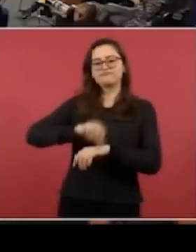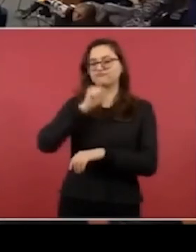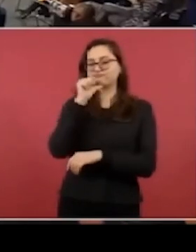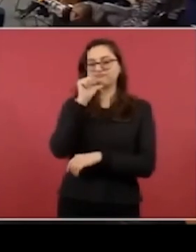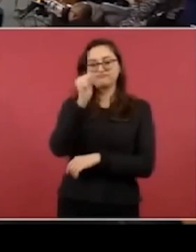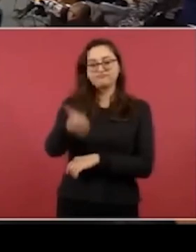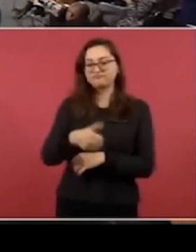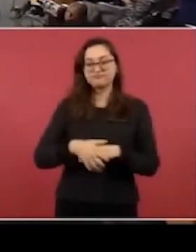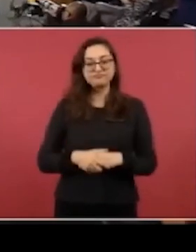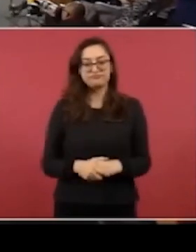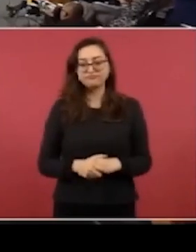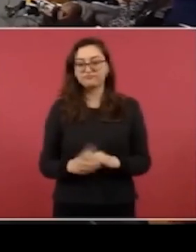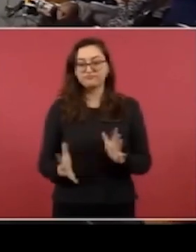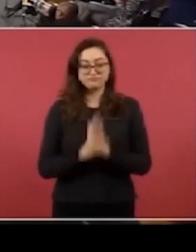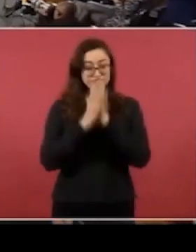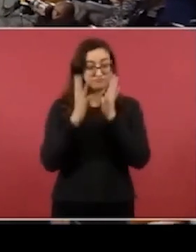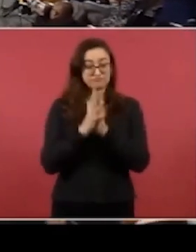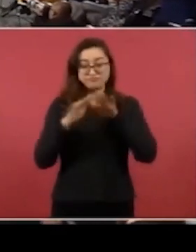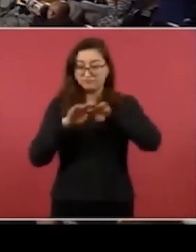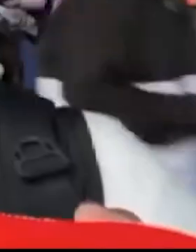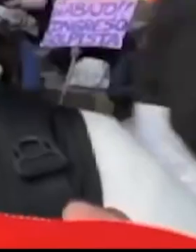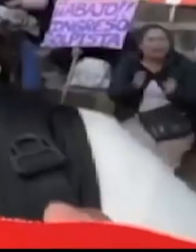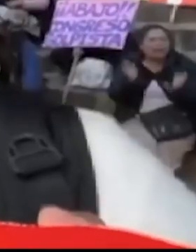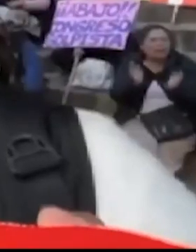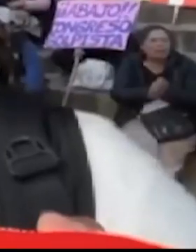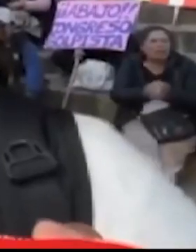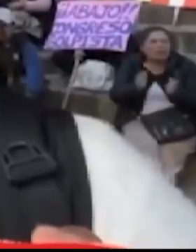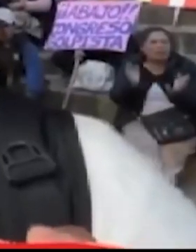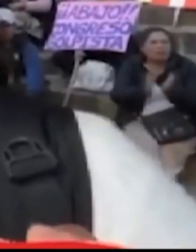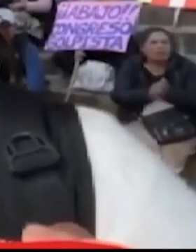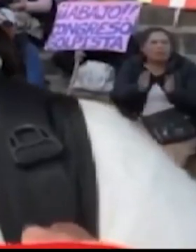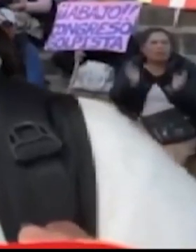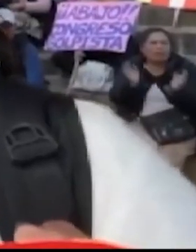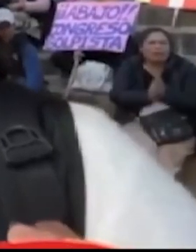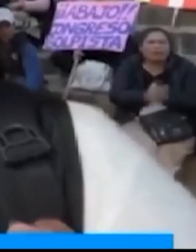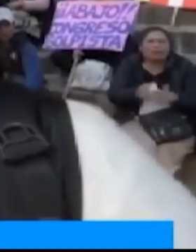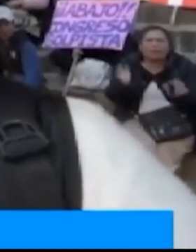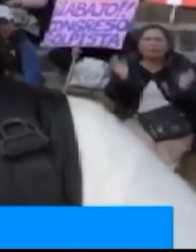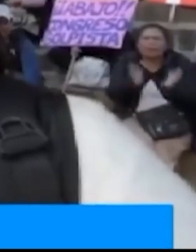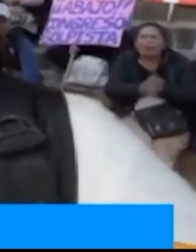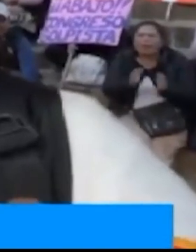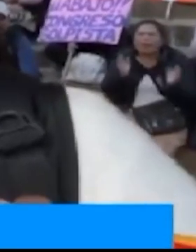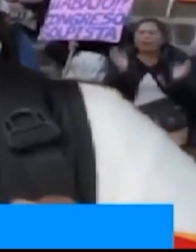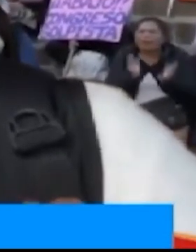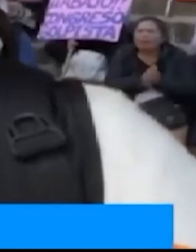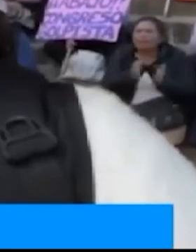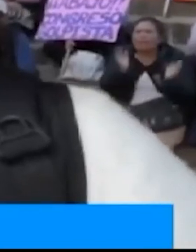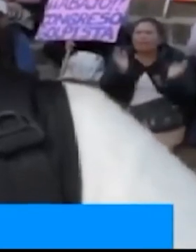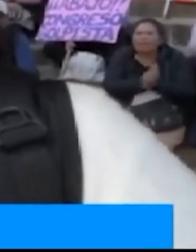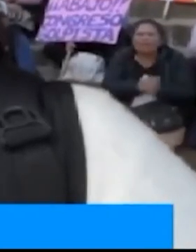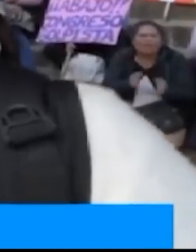haya una auténtica democracia. Estamos en las calles, estamos cansados